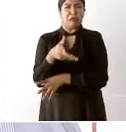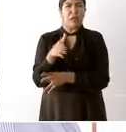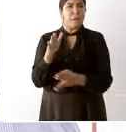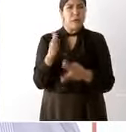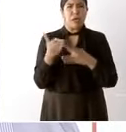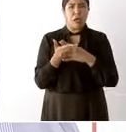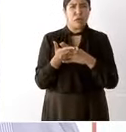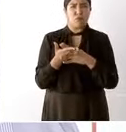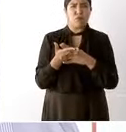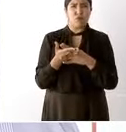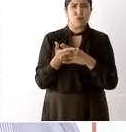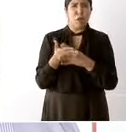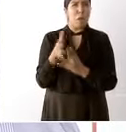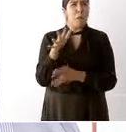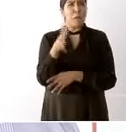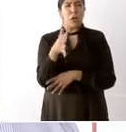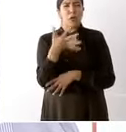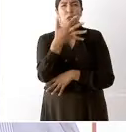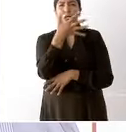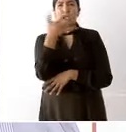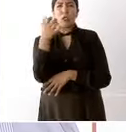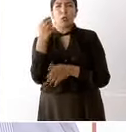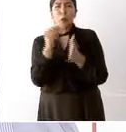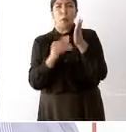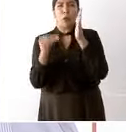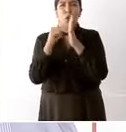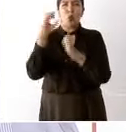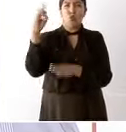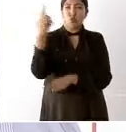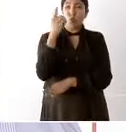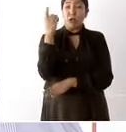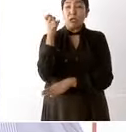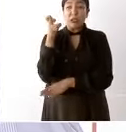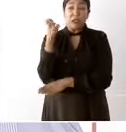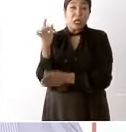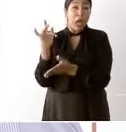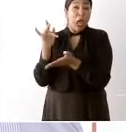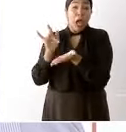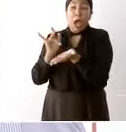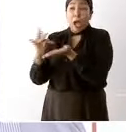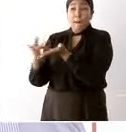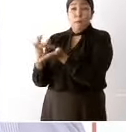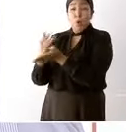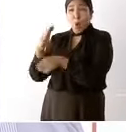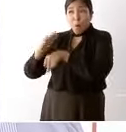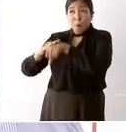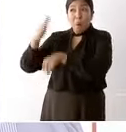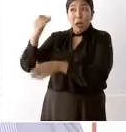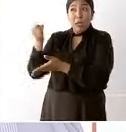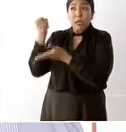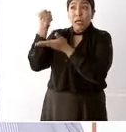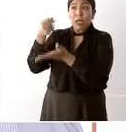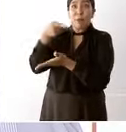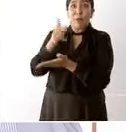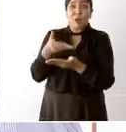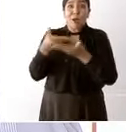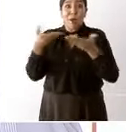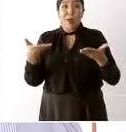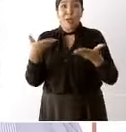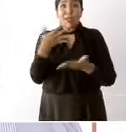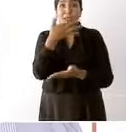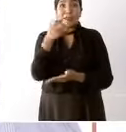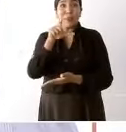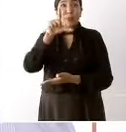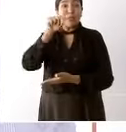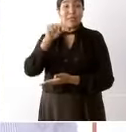de 500 millones de dólares, que fue el más alto. En este trimestre llevamos 571